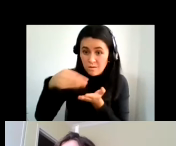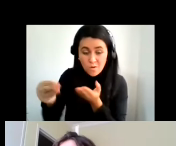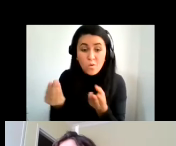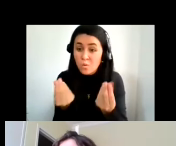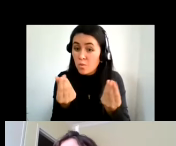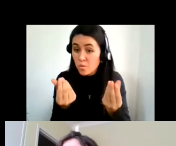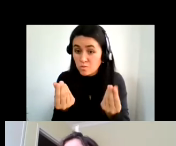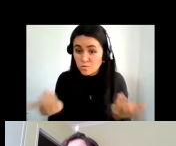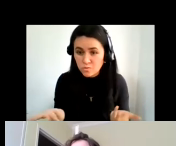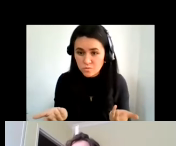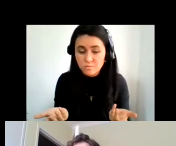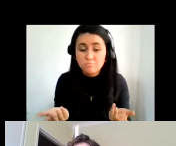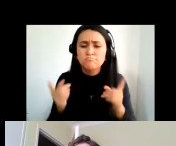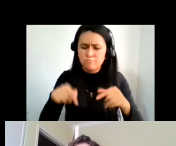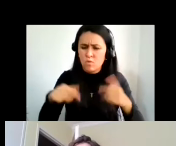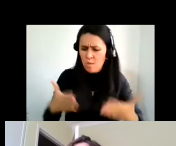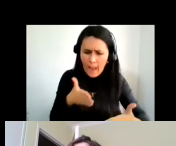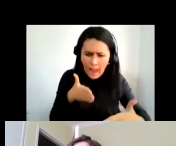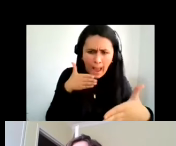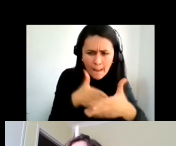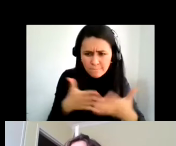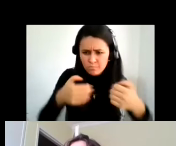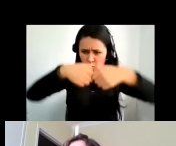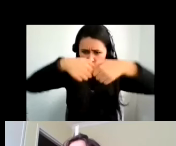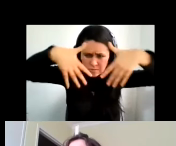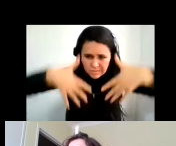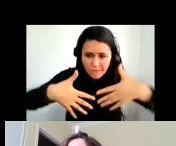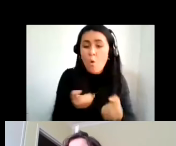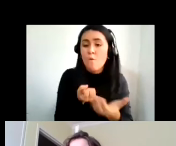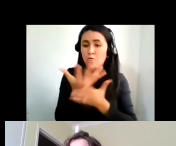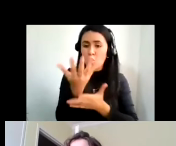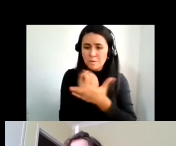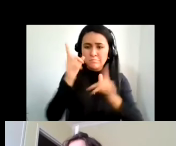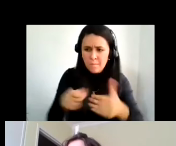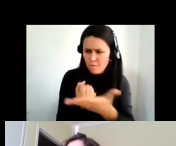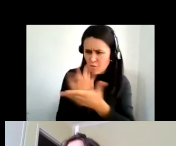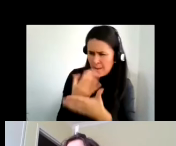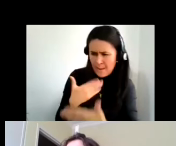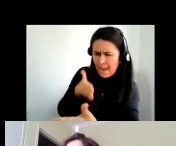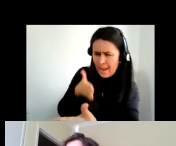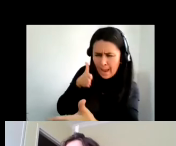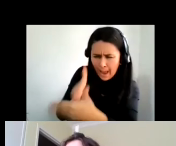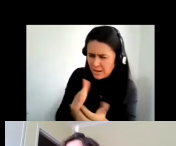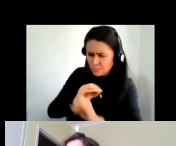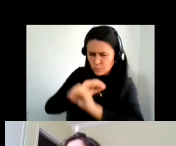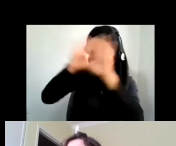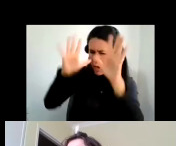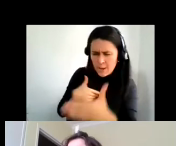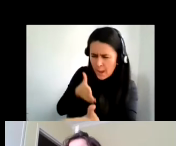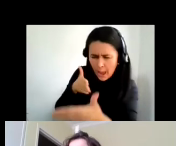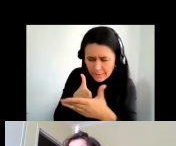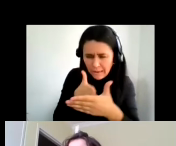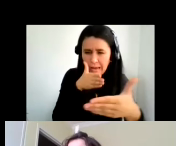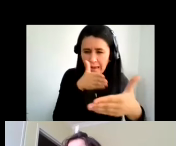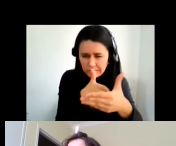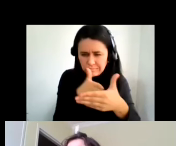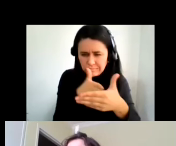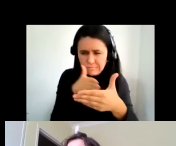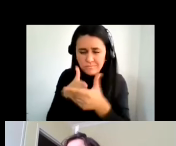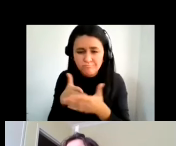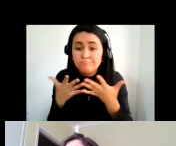barreras organizativas y de información, y esto puede incluir la calendarización de